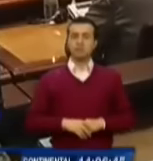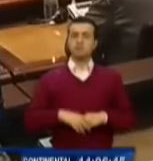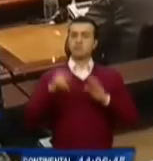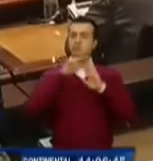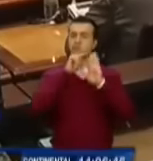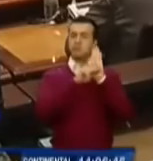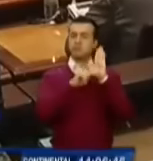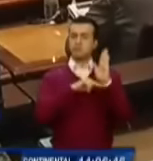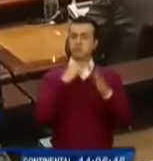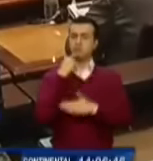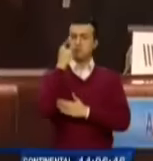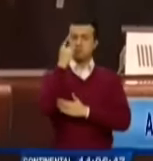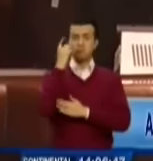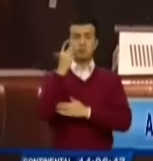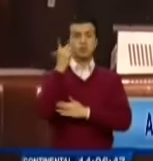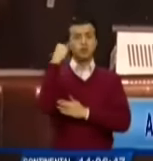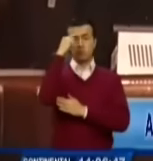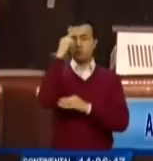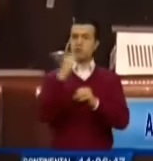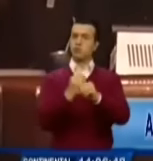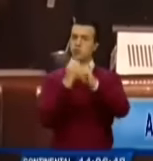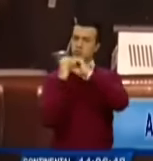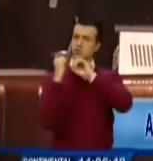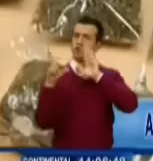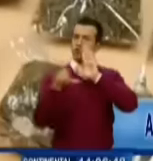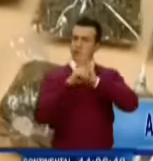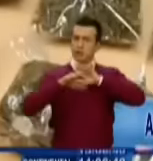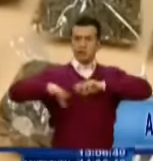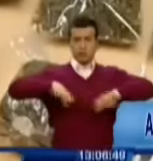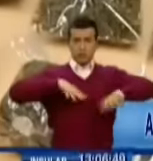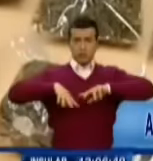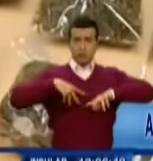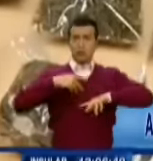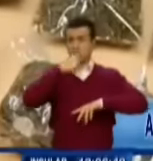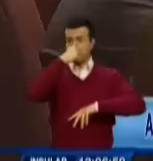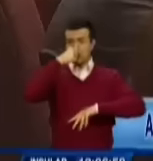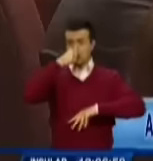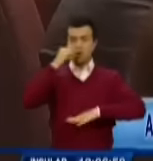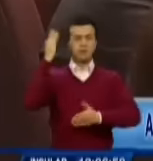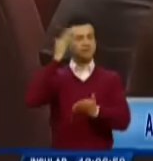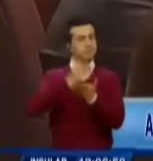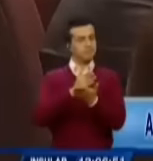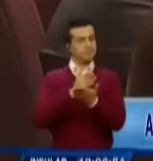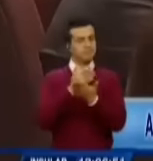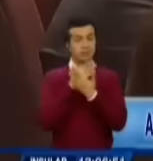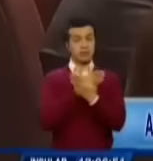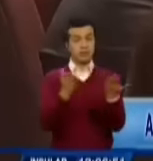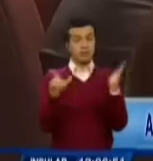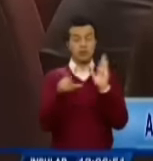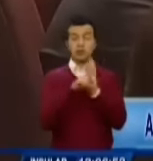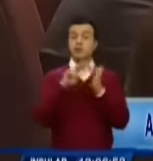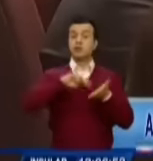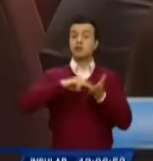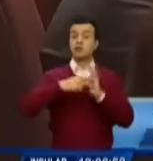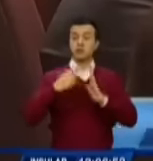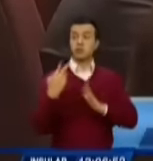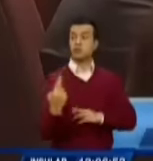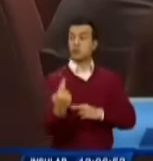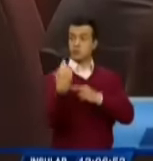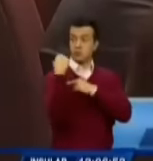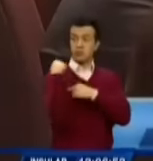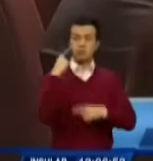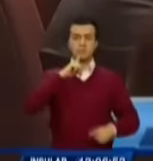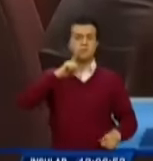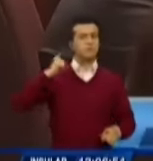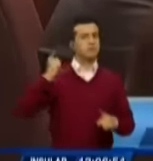La norma establece la obligación del Estado de poner en marcha políticas y acciones para prevenir el uso de drogas. Esta ley requiere no solo de nuestra